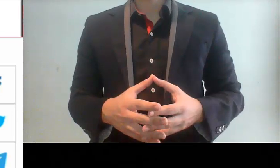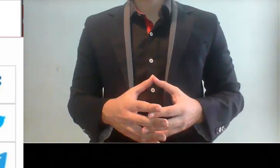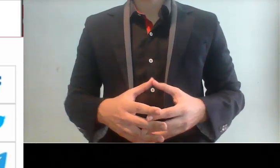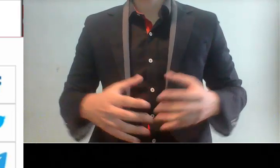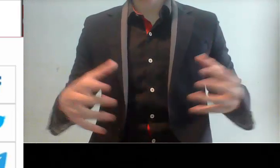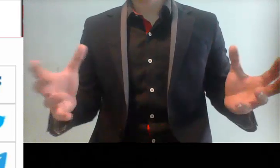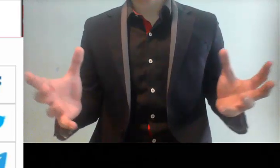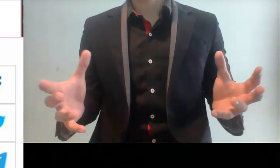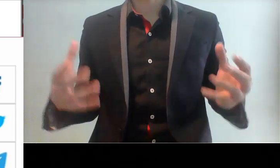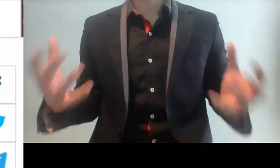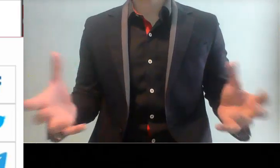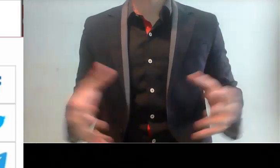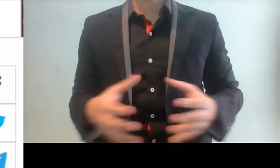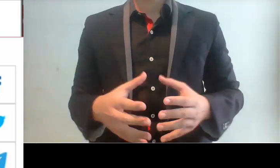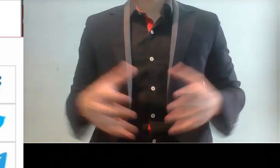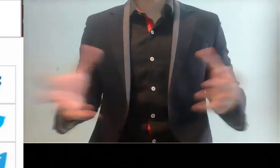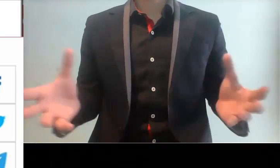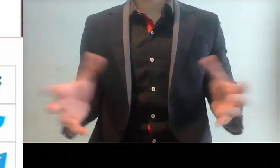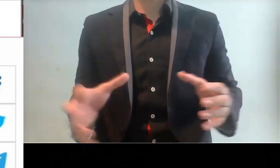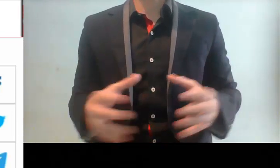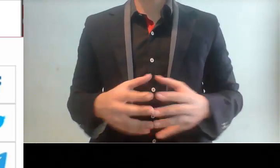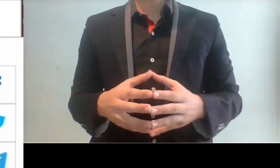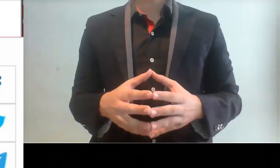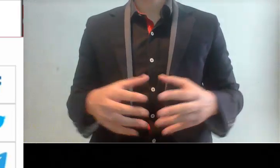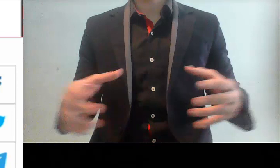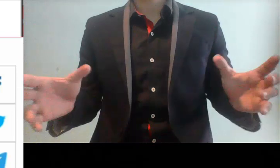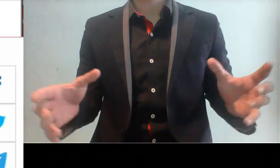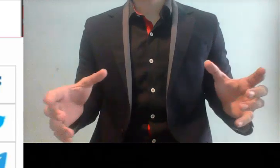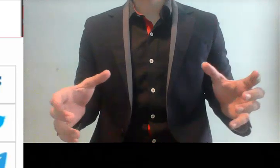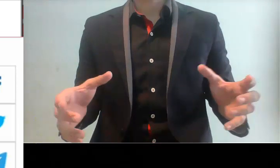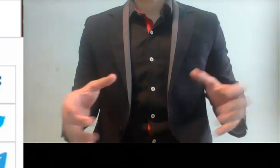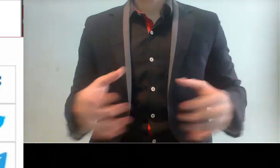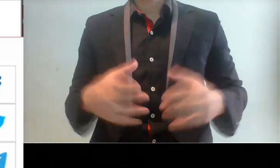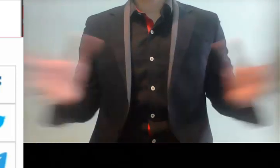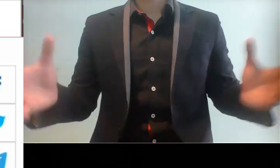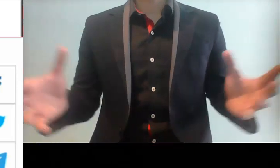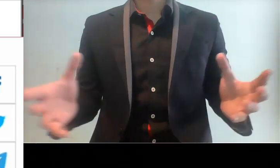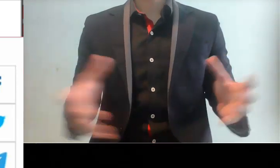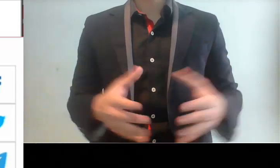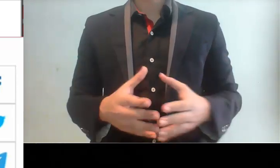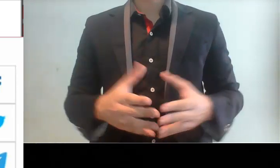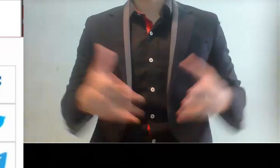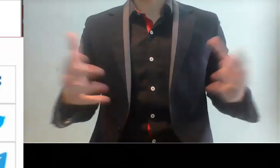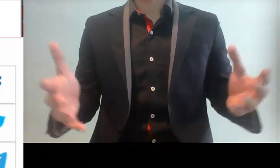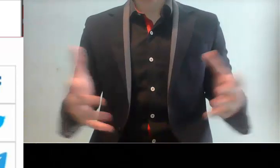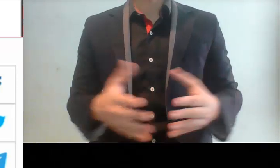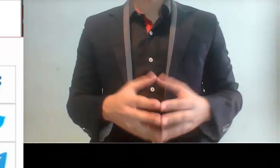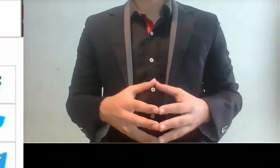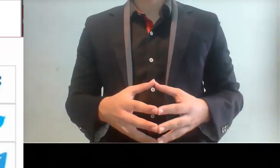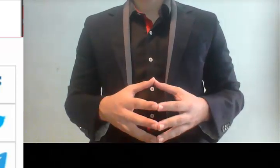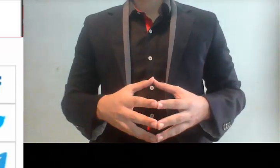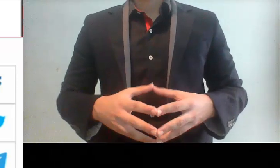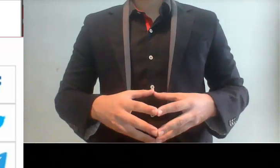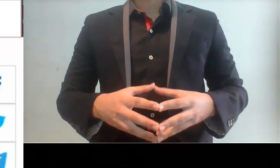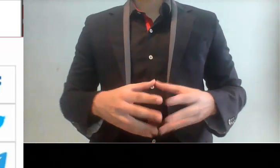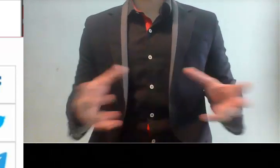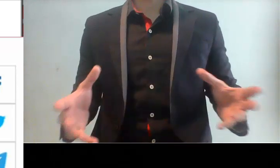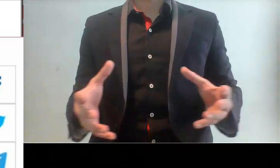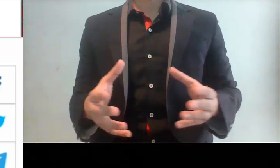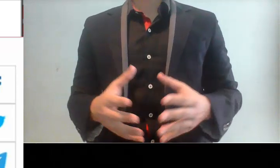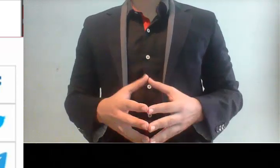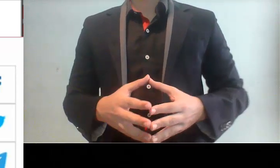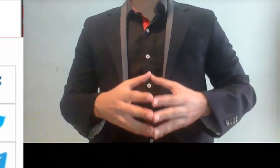incrustar algún código malicioso que solamente se va a activar cuando reciba cierta señal mediante un puerto, o pues mediante la